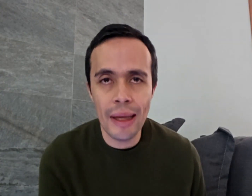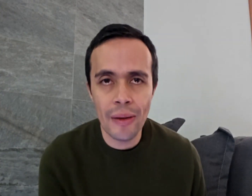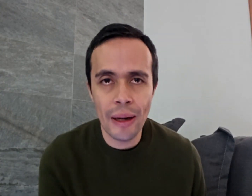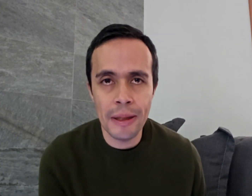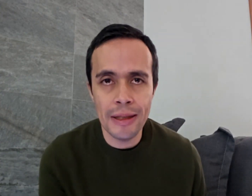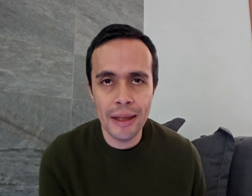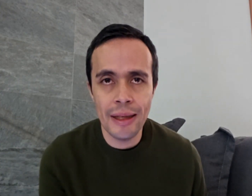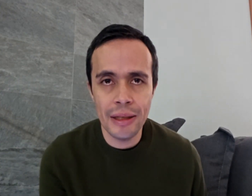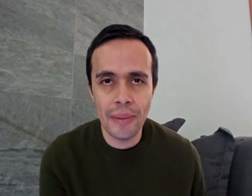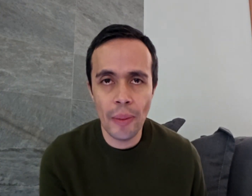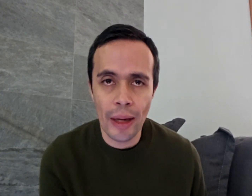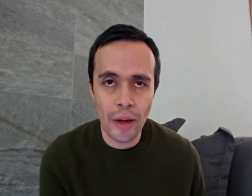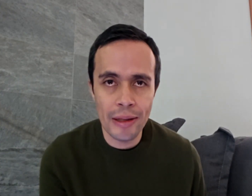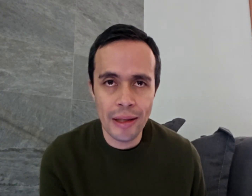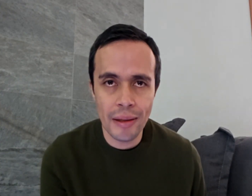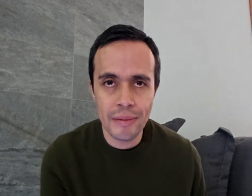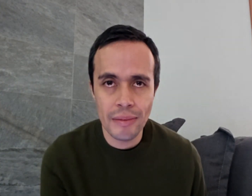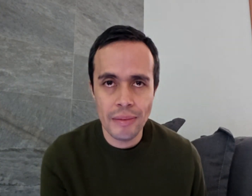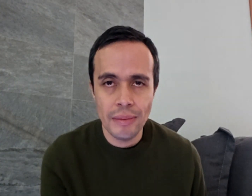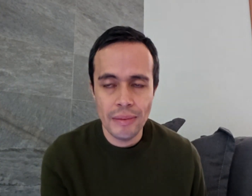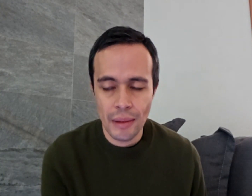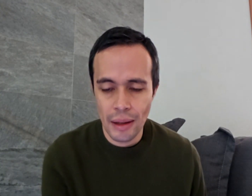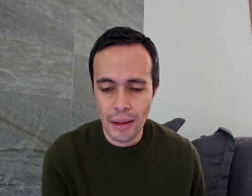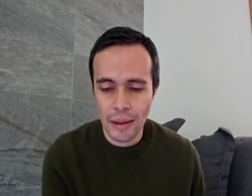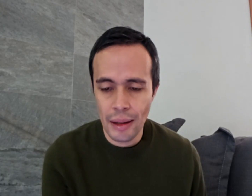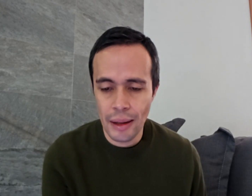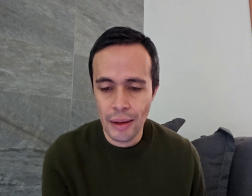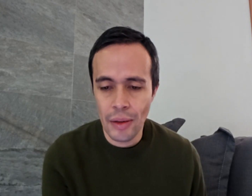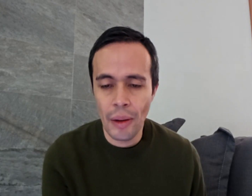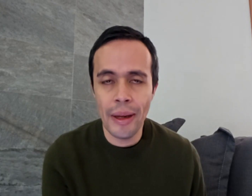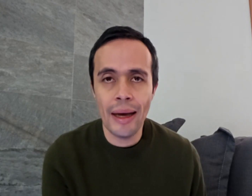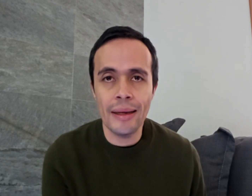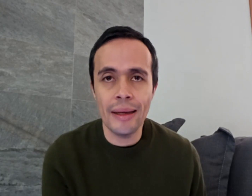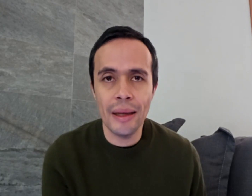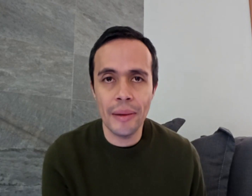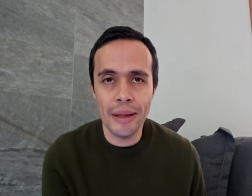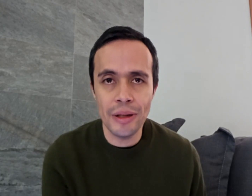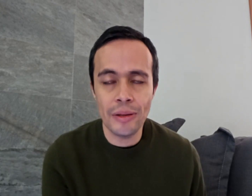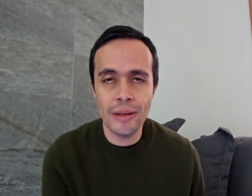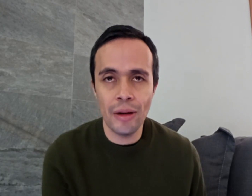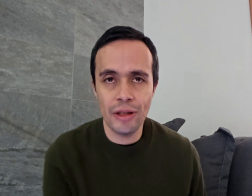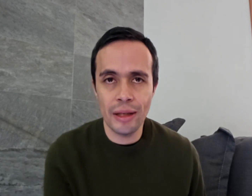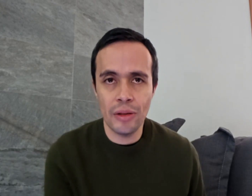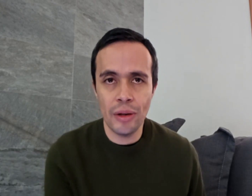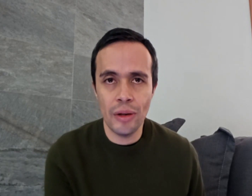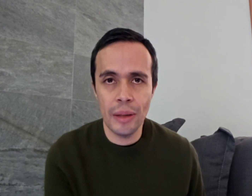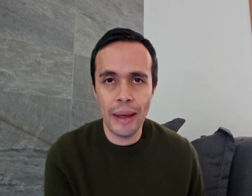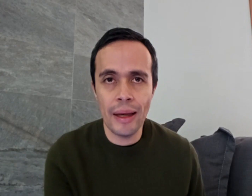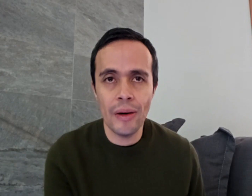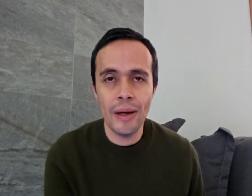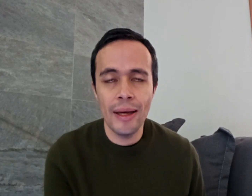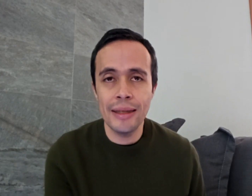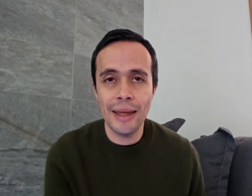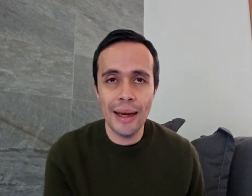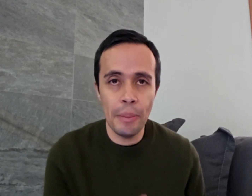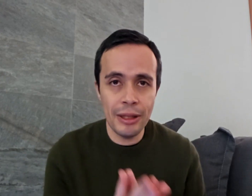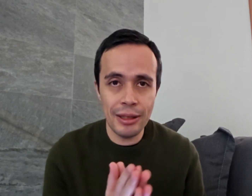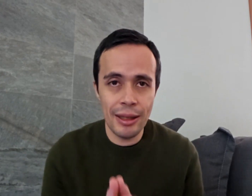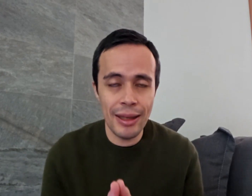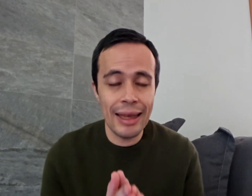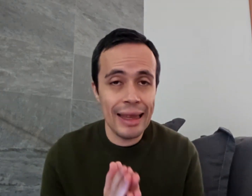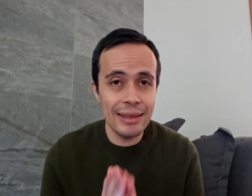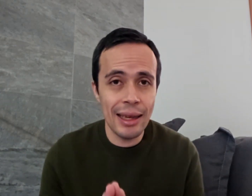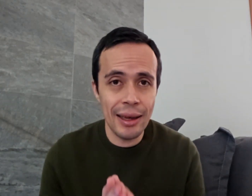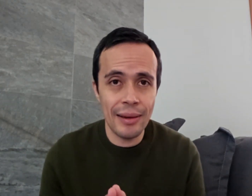había prometido la presidenta Sheinbaum que no iba a hacer, que no habría intervención de los Estados Unidos en México. Así que